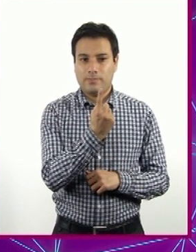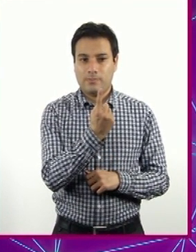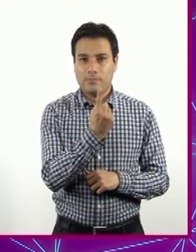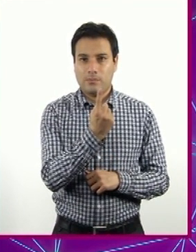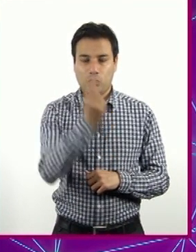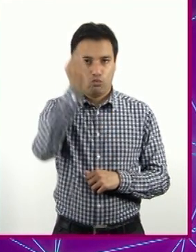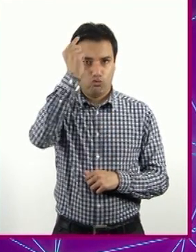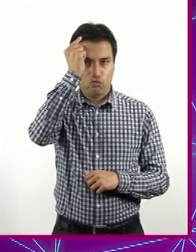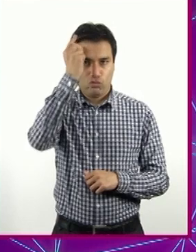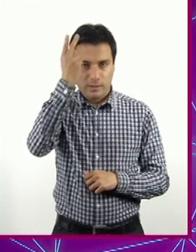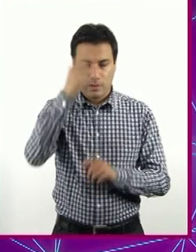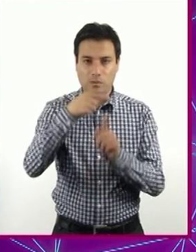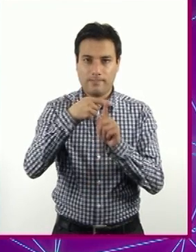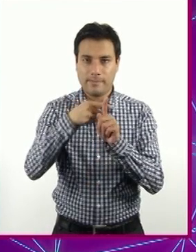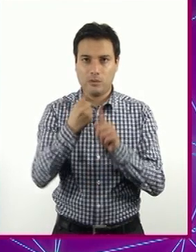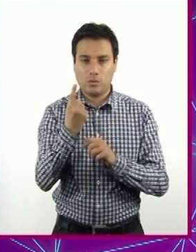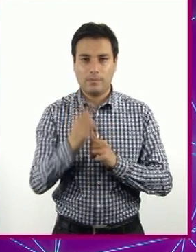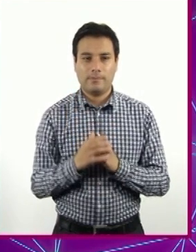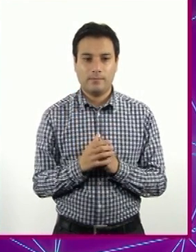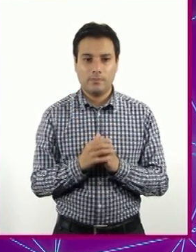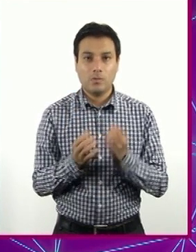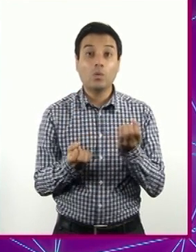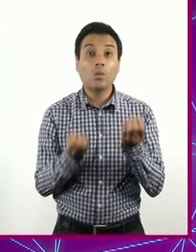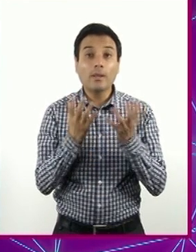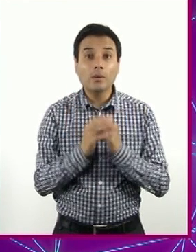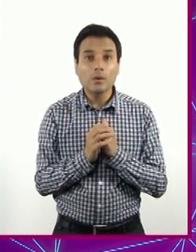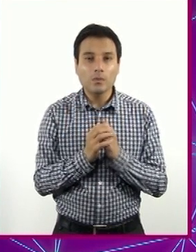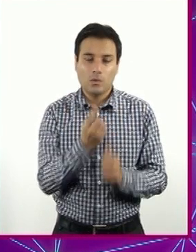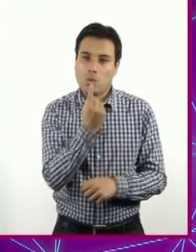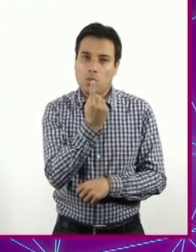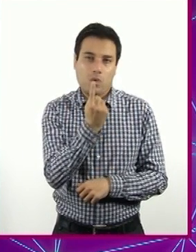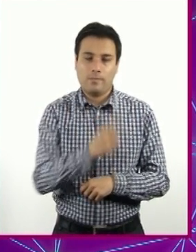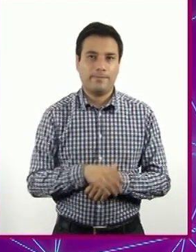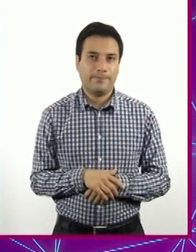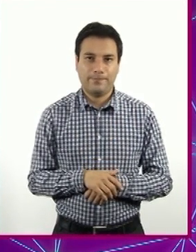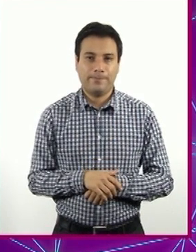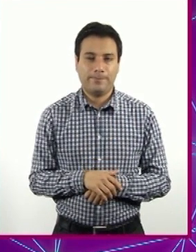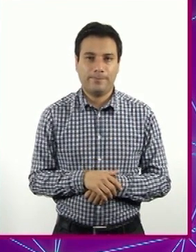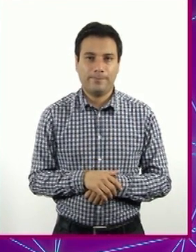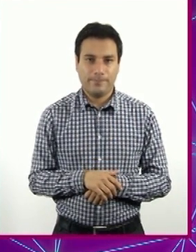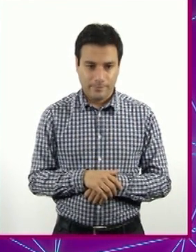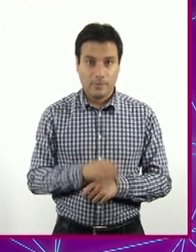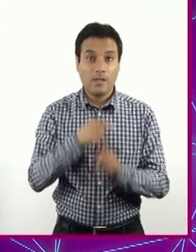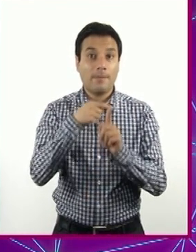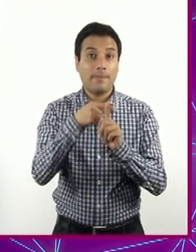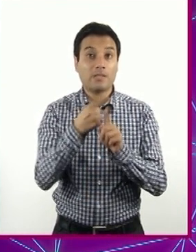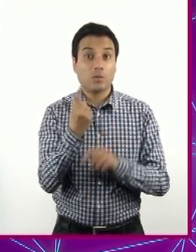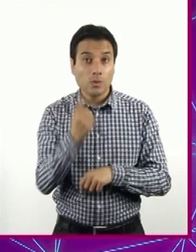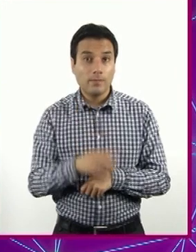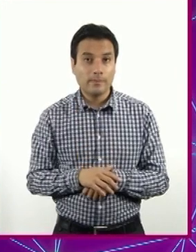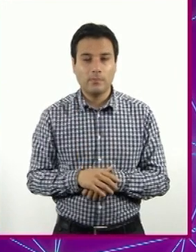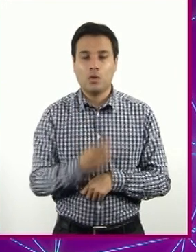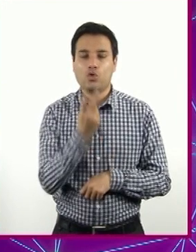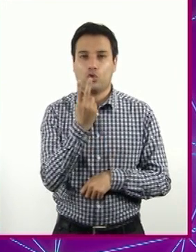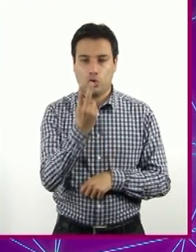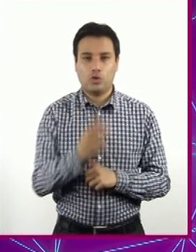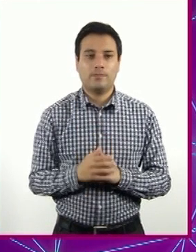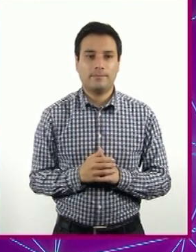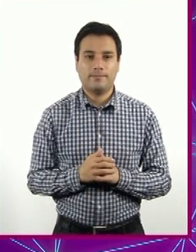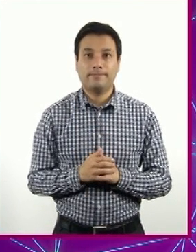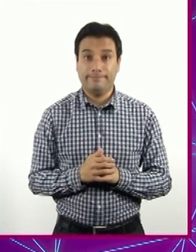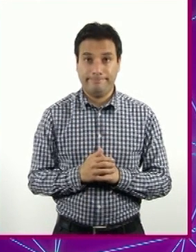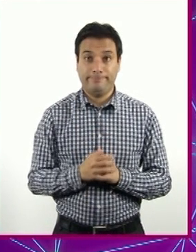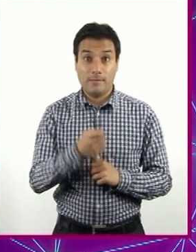1. Y 1 al cuadrado es 1, más 1 es igual a 2. El primer término de la